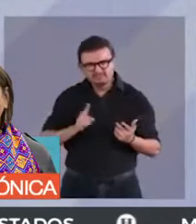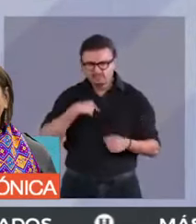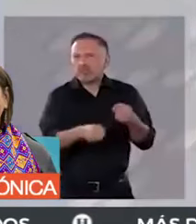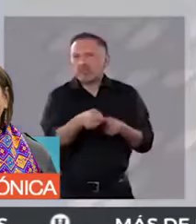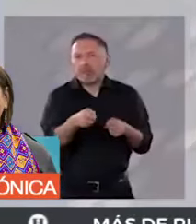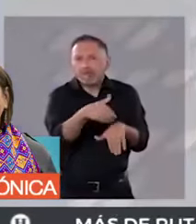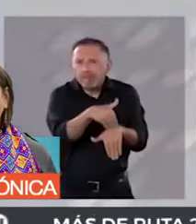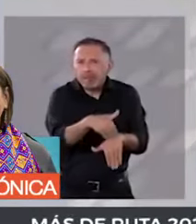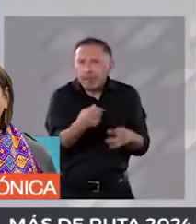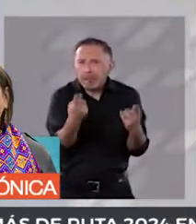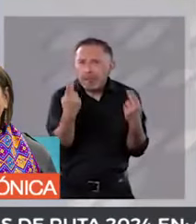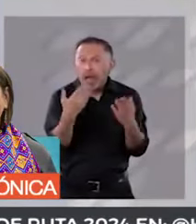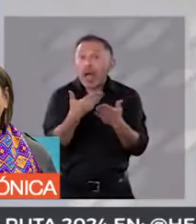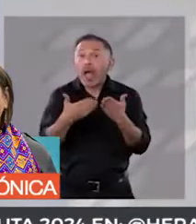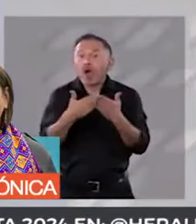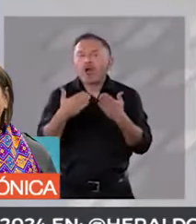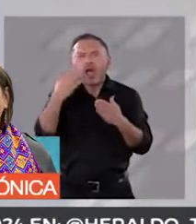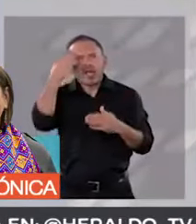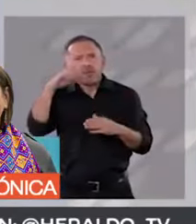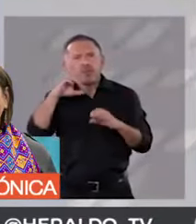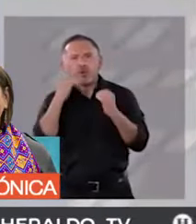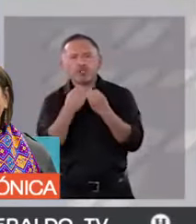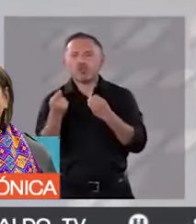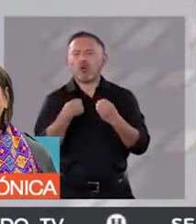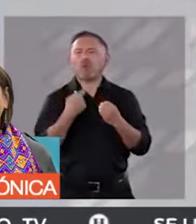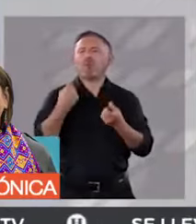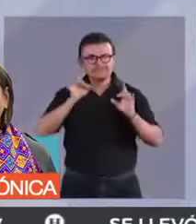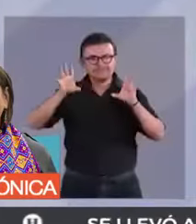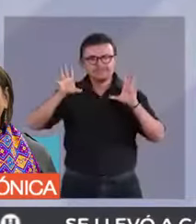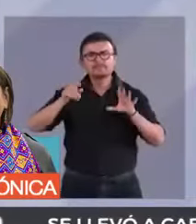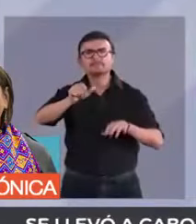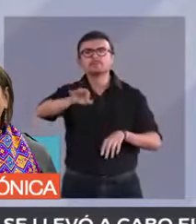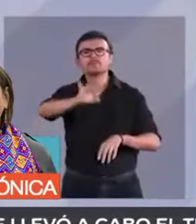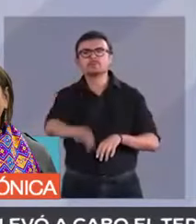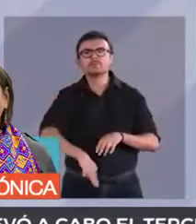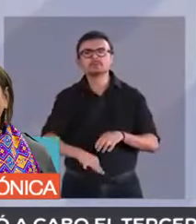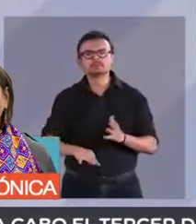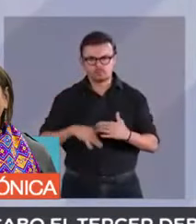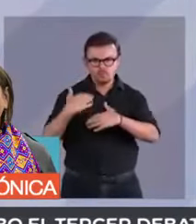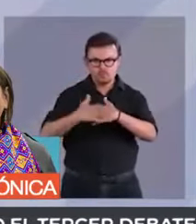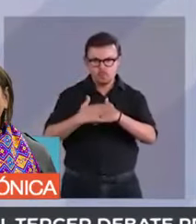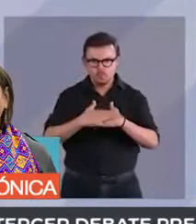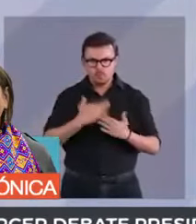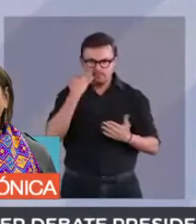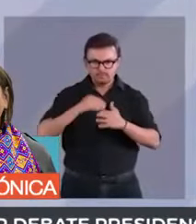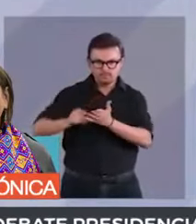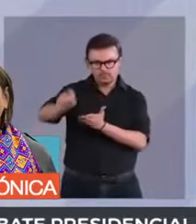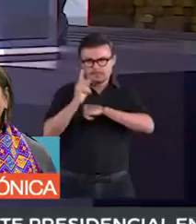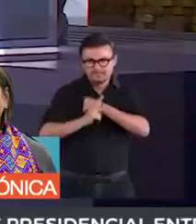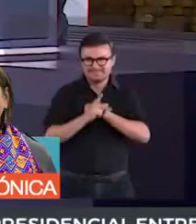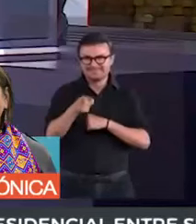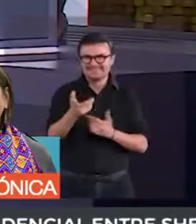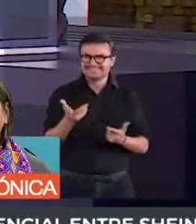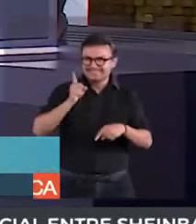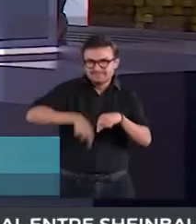no creer en nada. Sí. Es más, defiendo el Estado laico. Lo que no tiene derecho es a usar